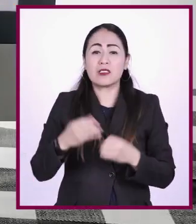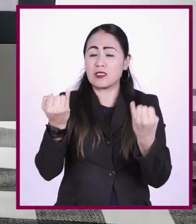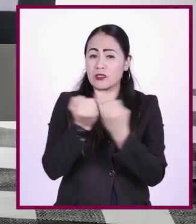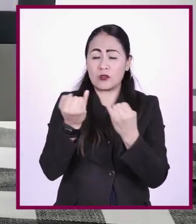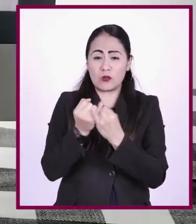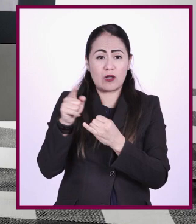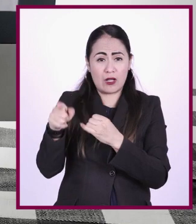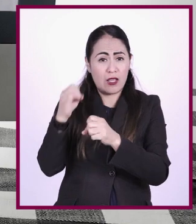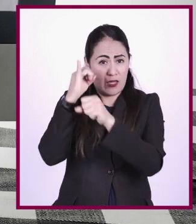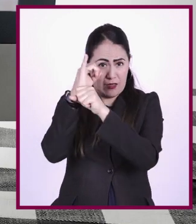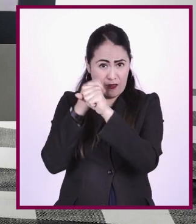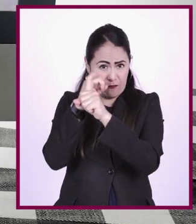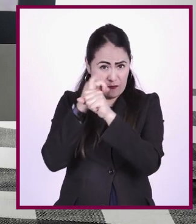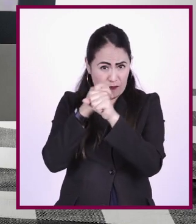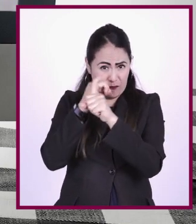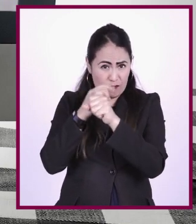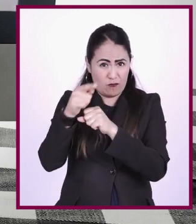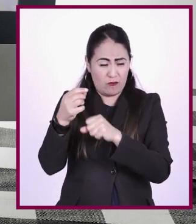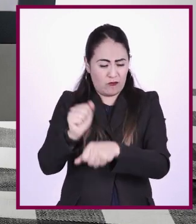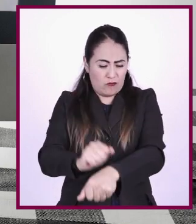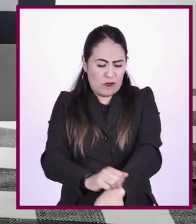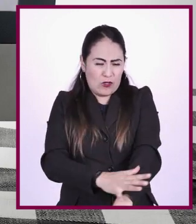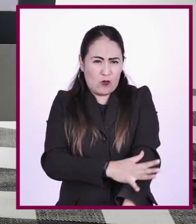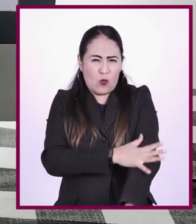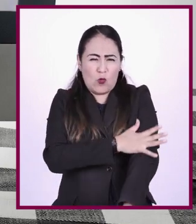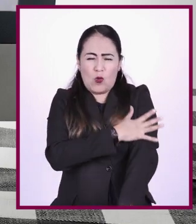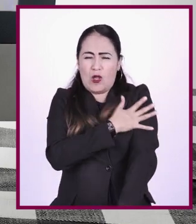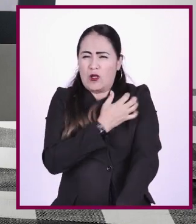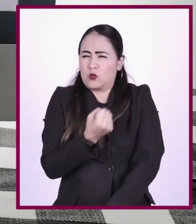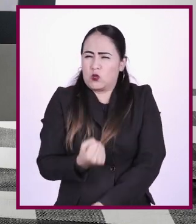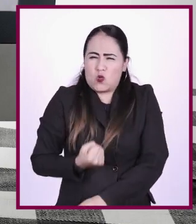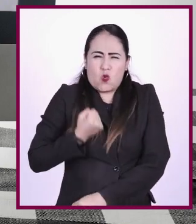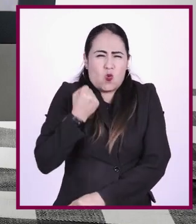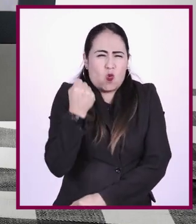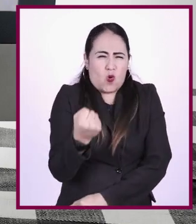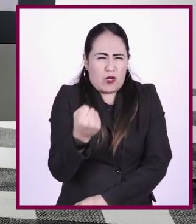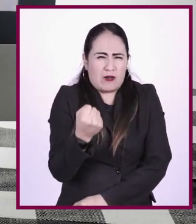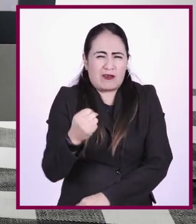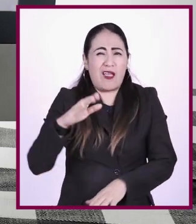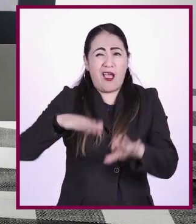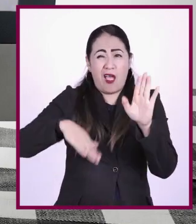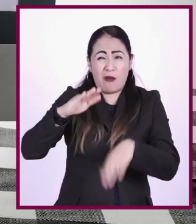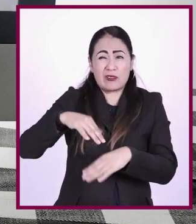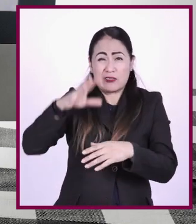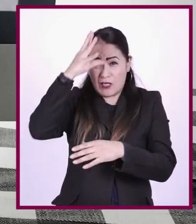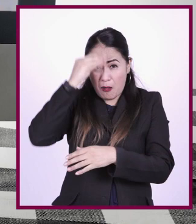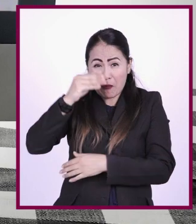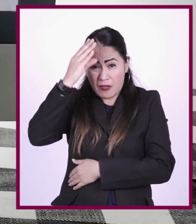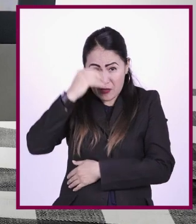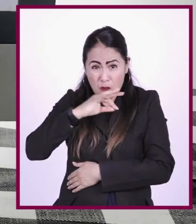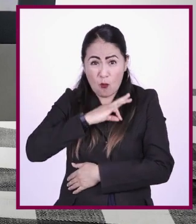las emociones muy intensas entorpecen el proceso de aprendizaje, ya sea que sean emociones positivas